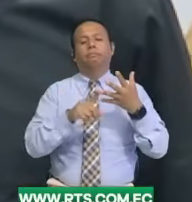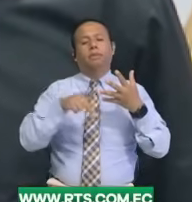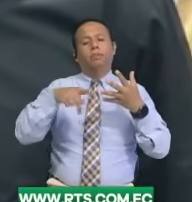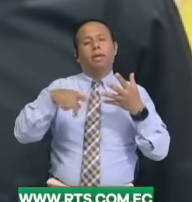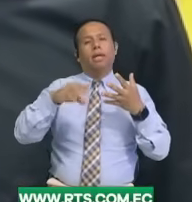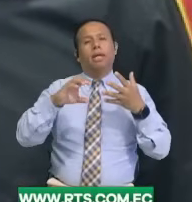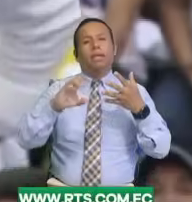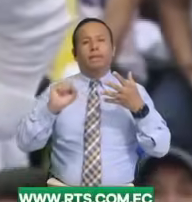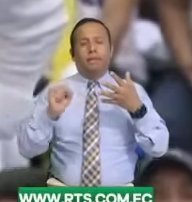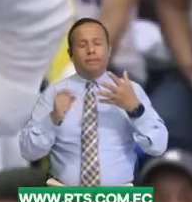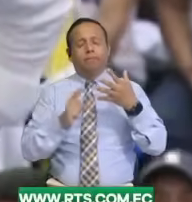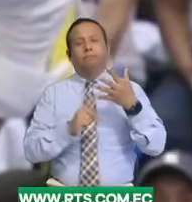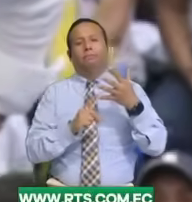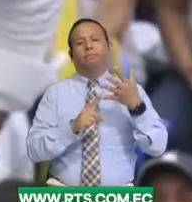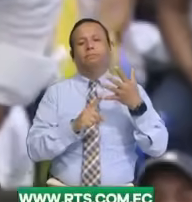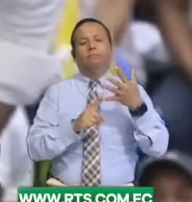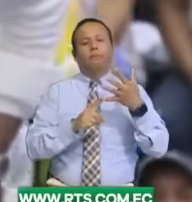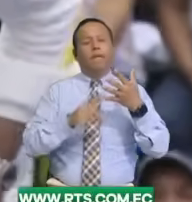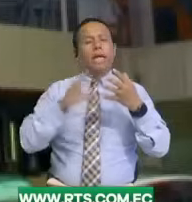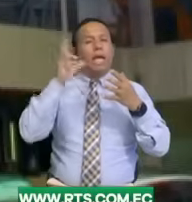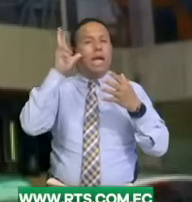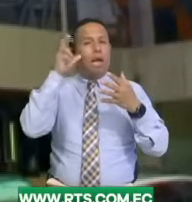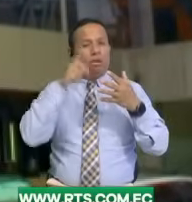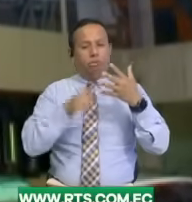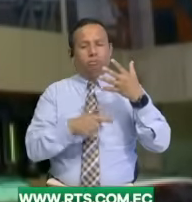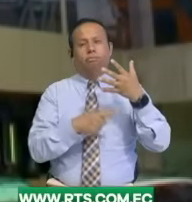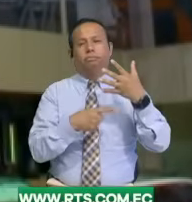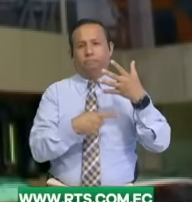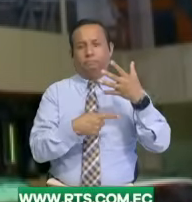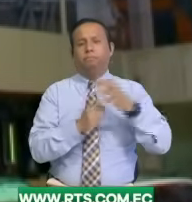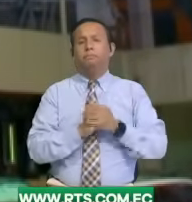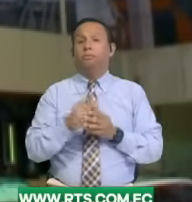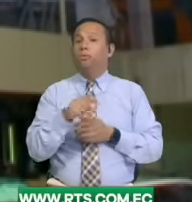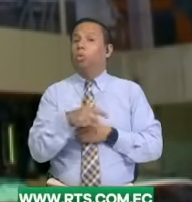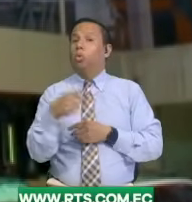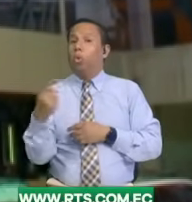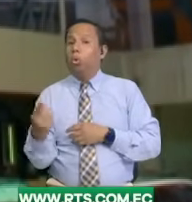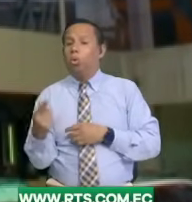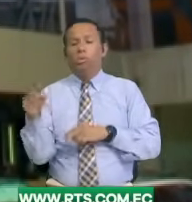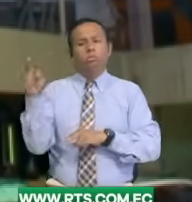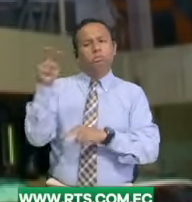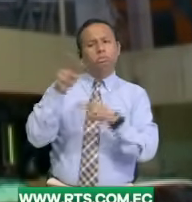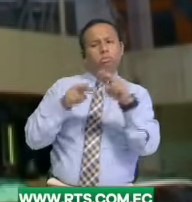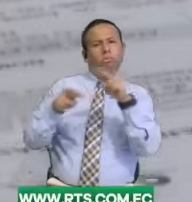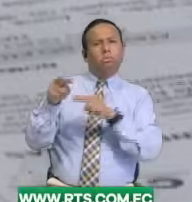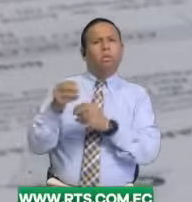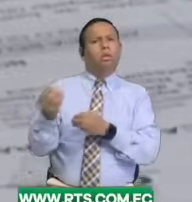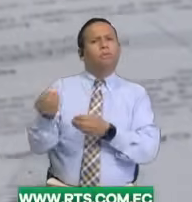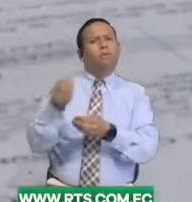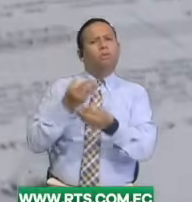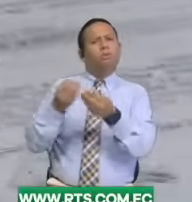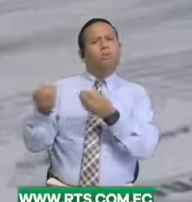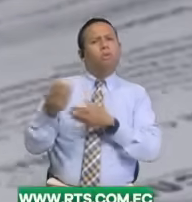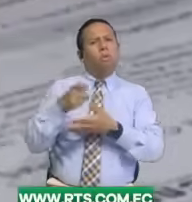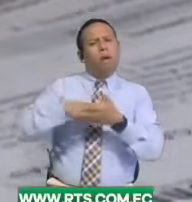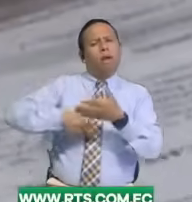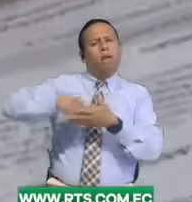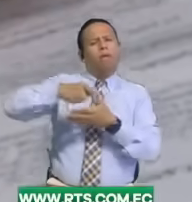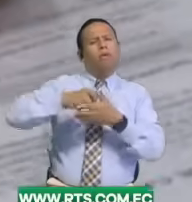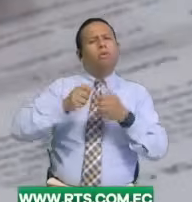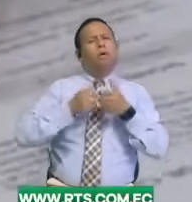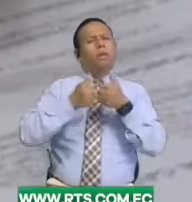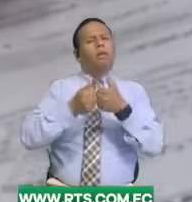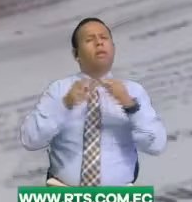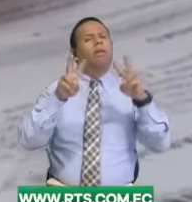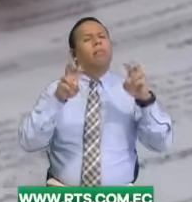Socialista Ecuatoriano y Movimiento Creo. Por otro lado, también son analizados los informes de calificación de candidaturas de